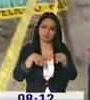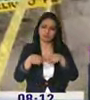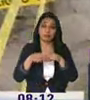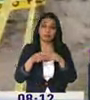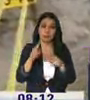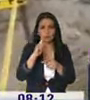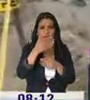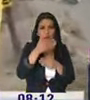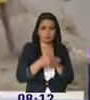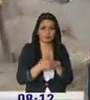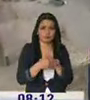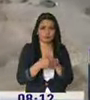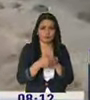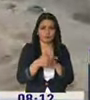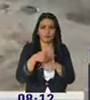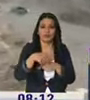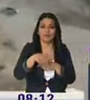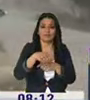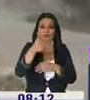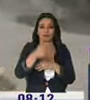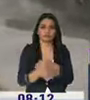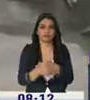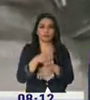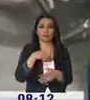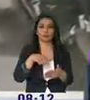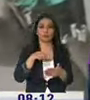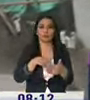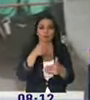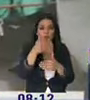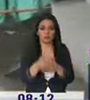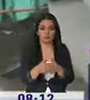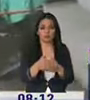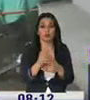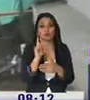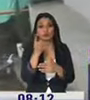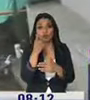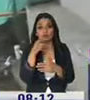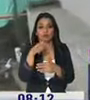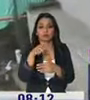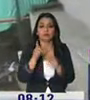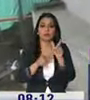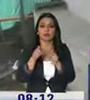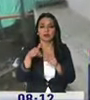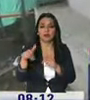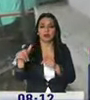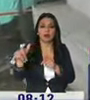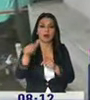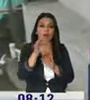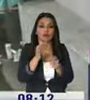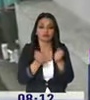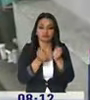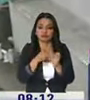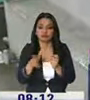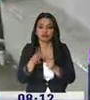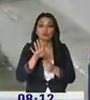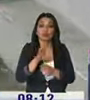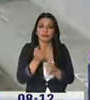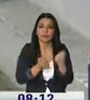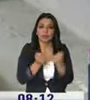haber restricciones severas al tráfico vehicular. Es decir, vamos a dar preferencia únicamente a los moradores del sector y no vamos